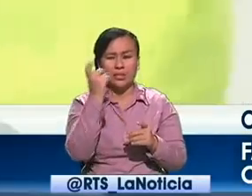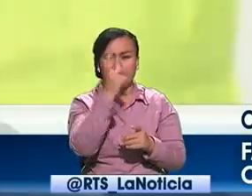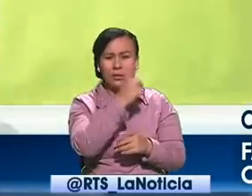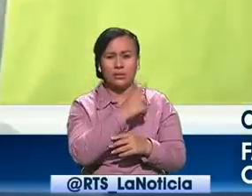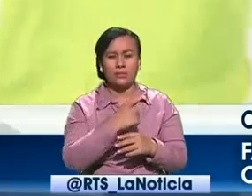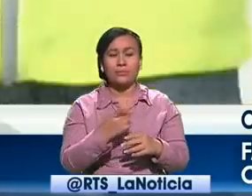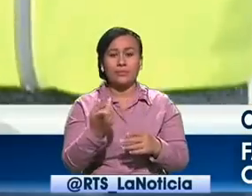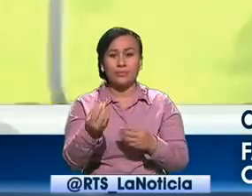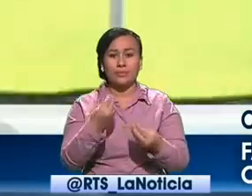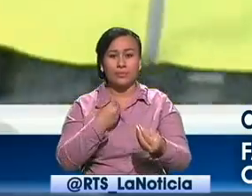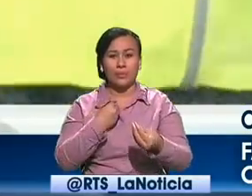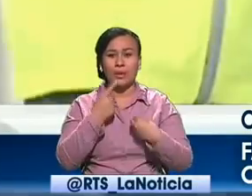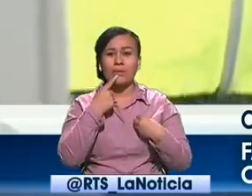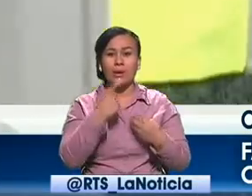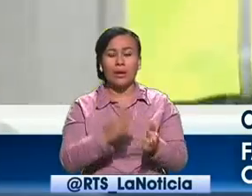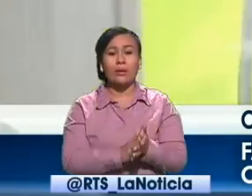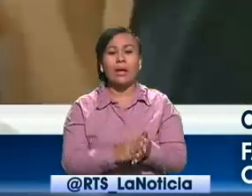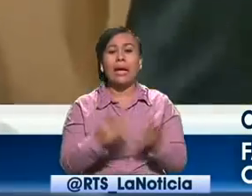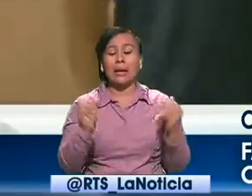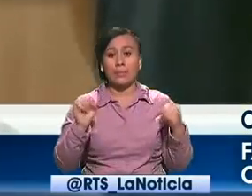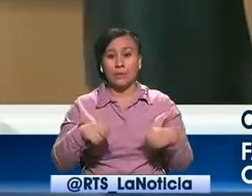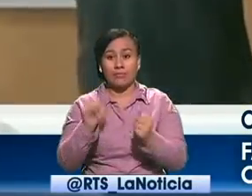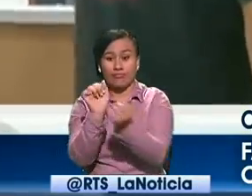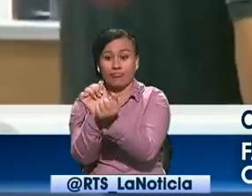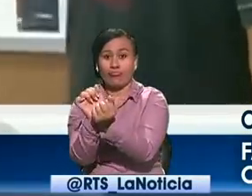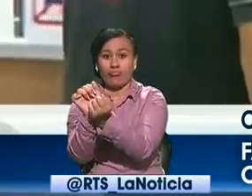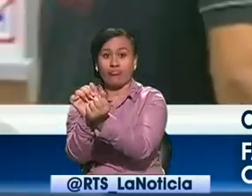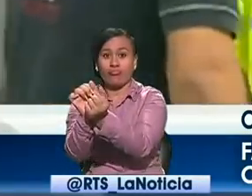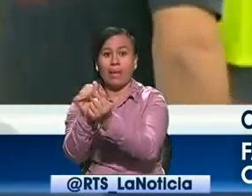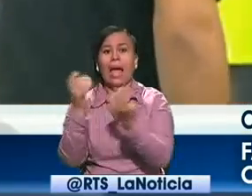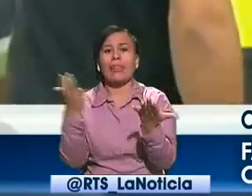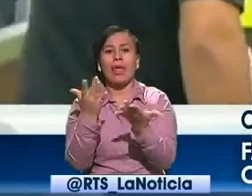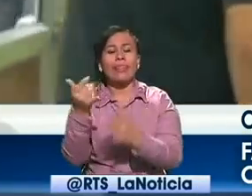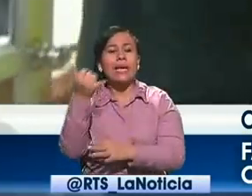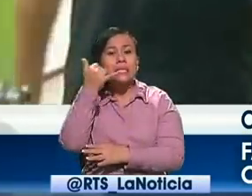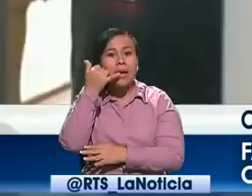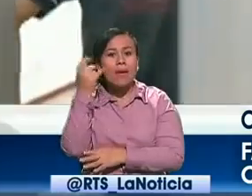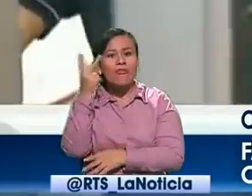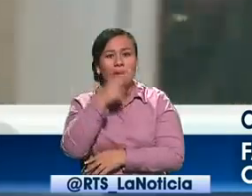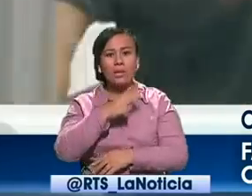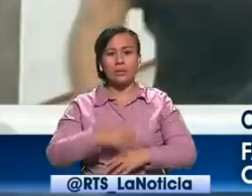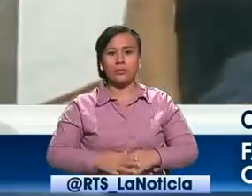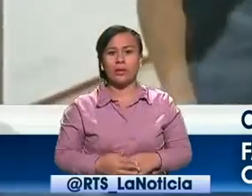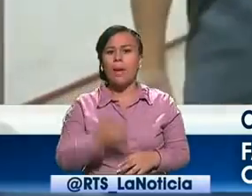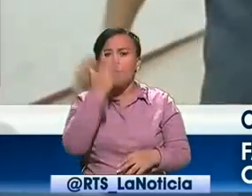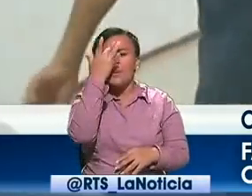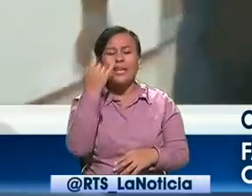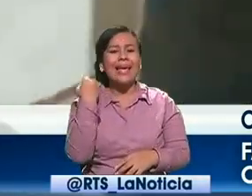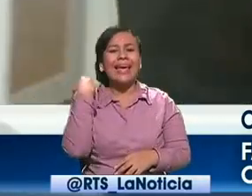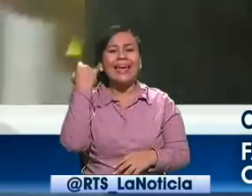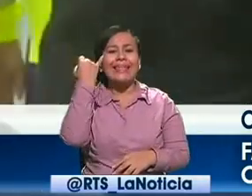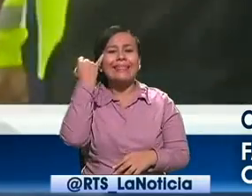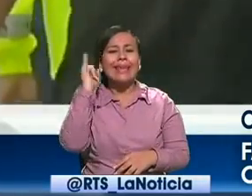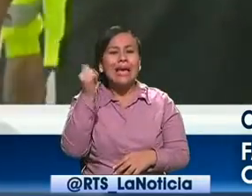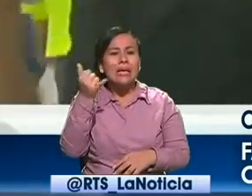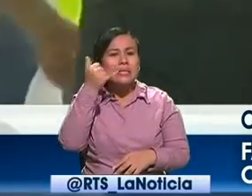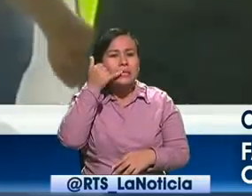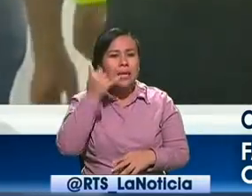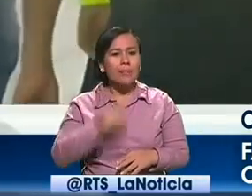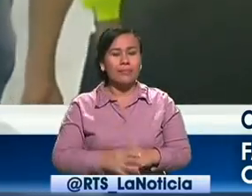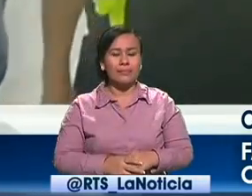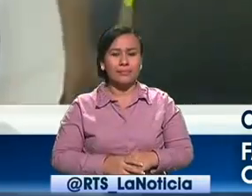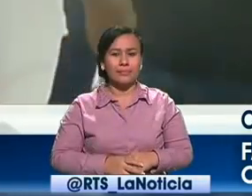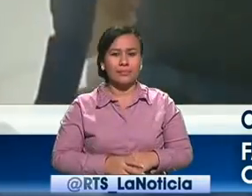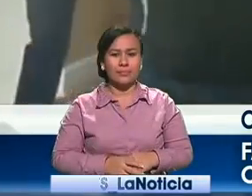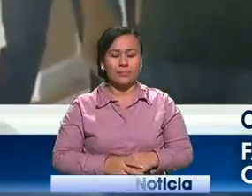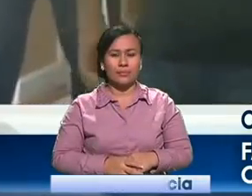pero no explicó los motivos que lo llevaron a hacer las llamadas anónimas. Se puede verificar que sí, creo